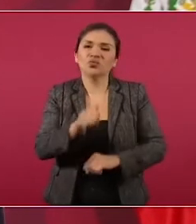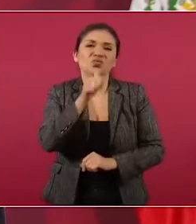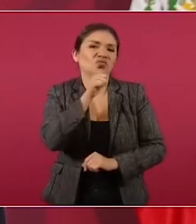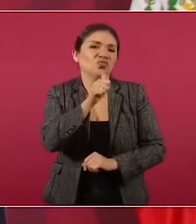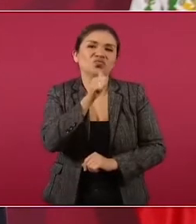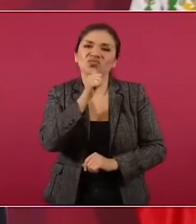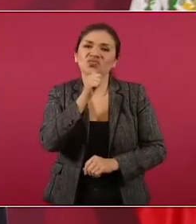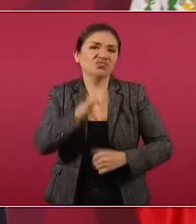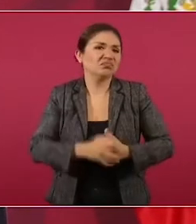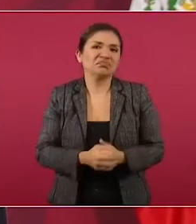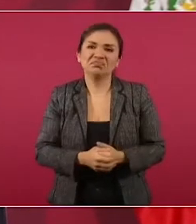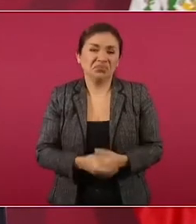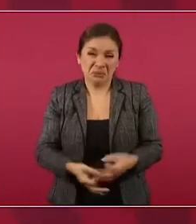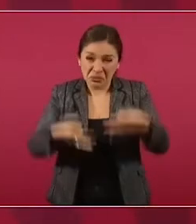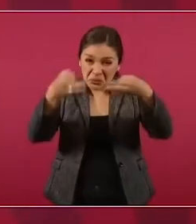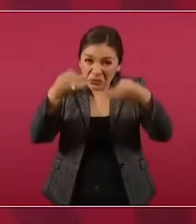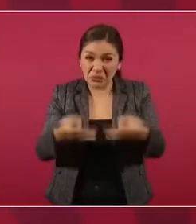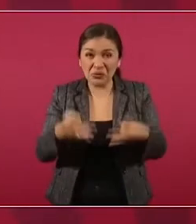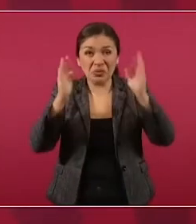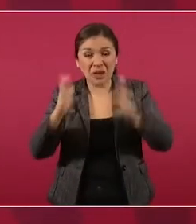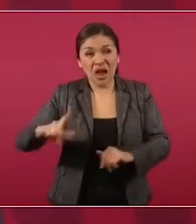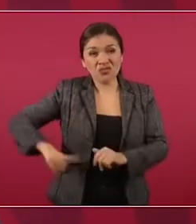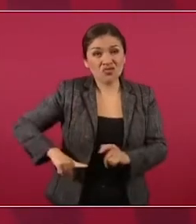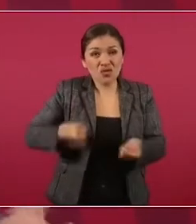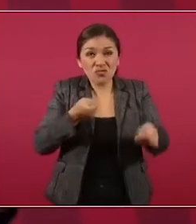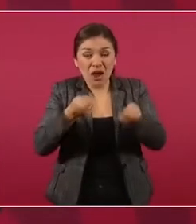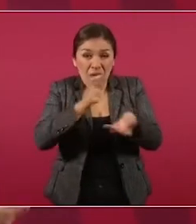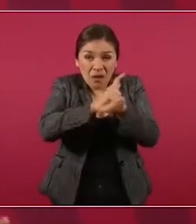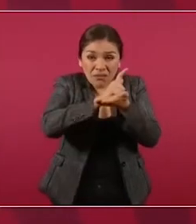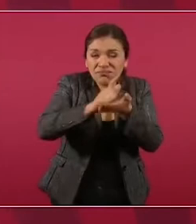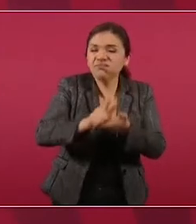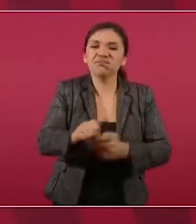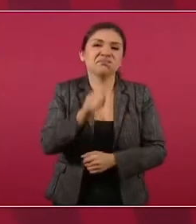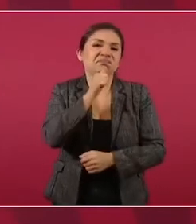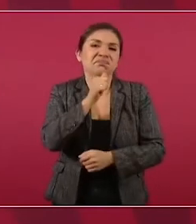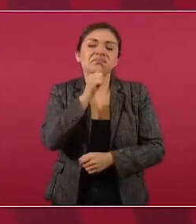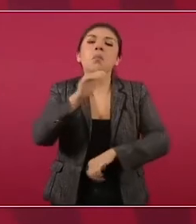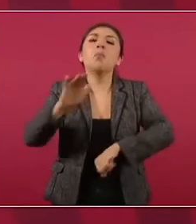de purificar la vida pública, porque estaba